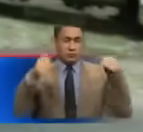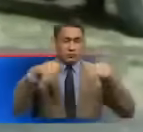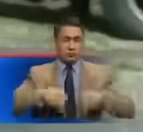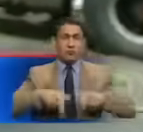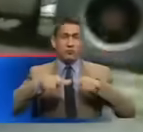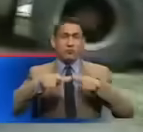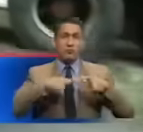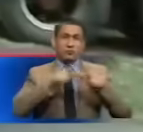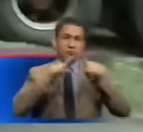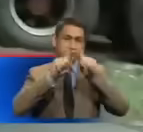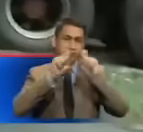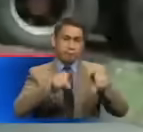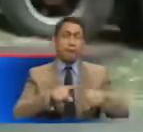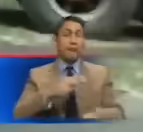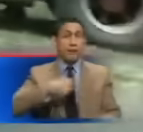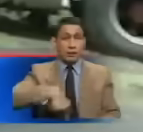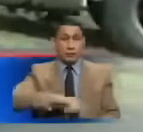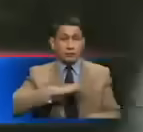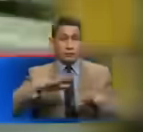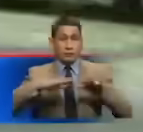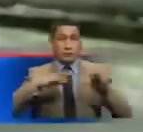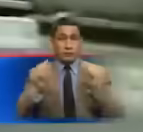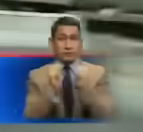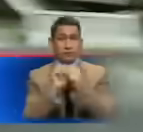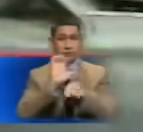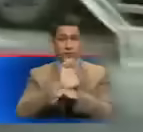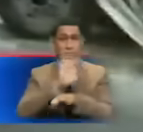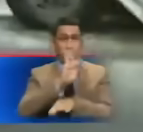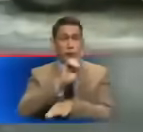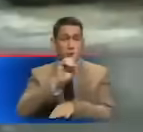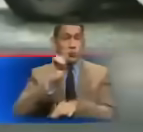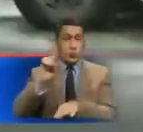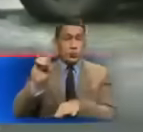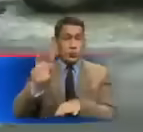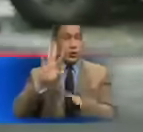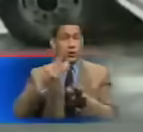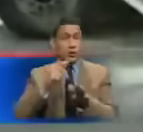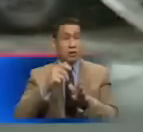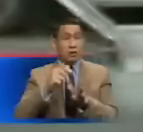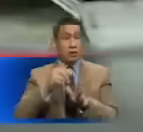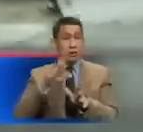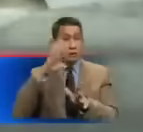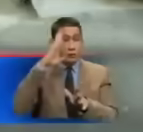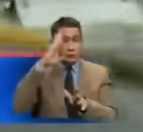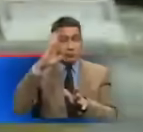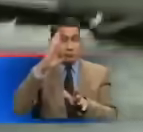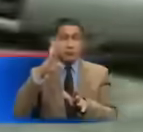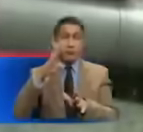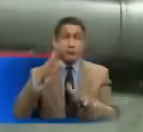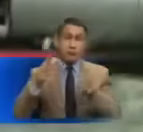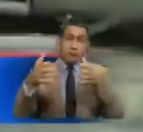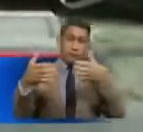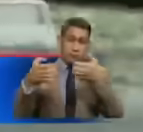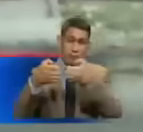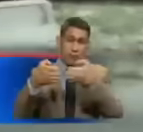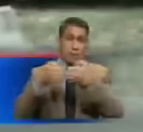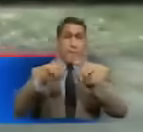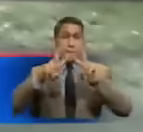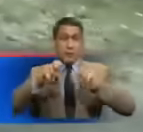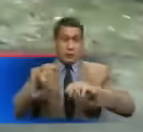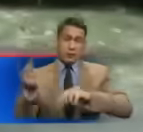este siniestro? Hemos coordinado a través del ECU 911 la asistencia de personal CIAD para que realice los peritajes y